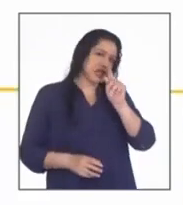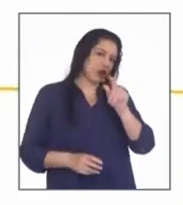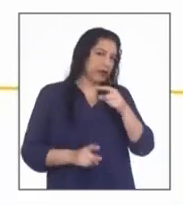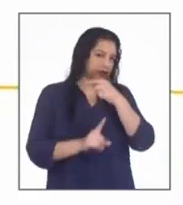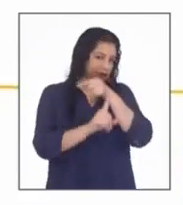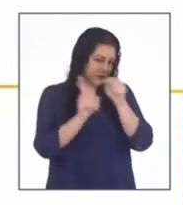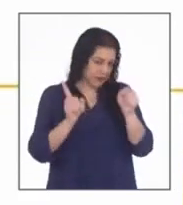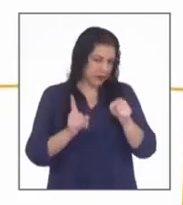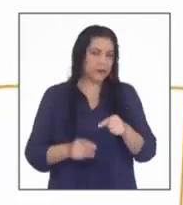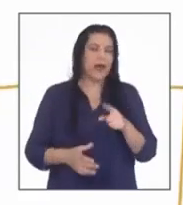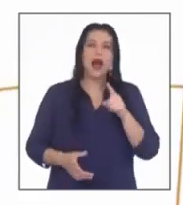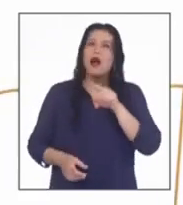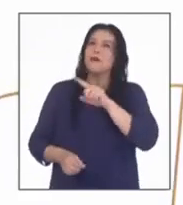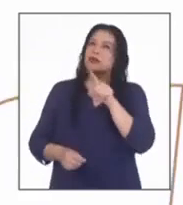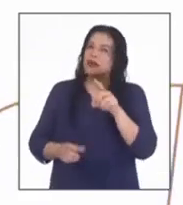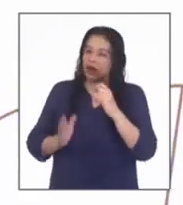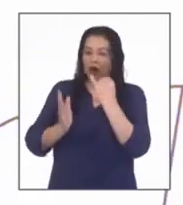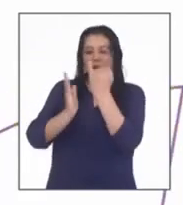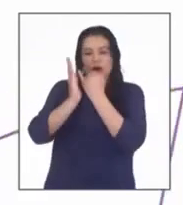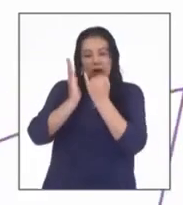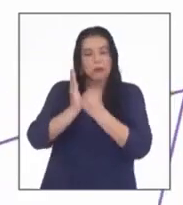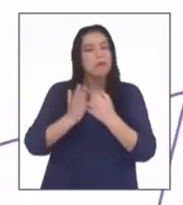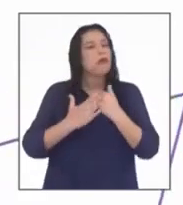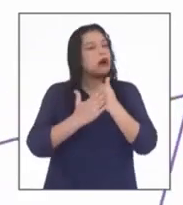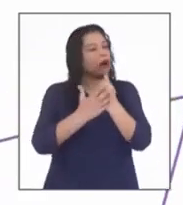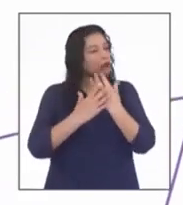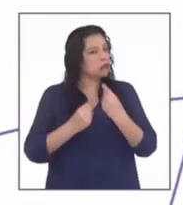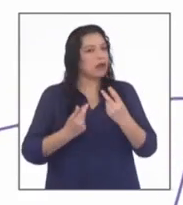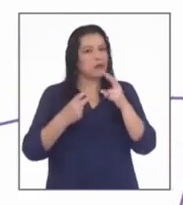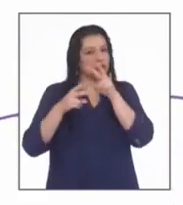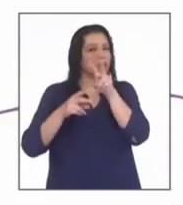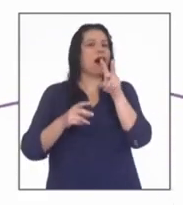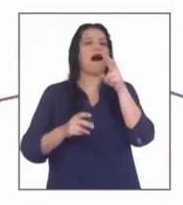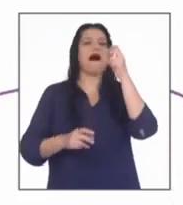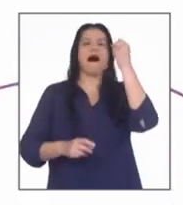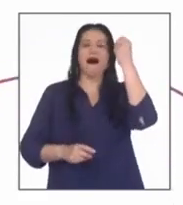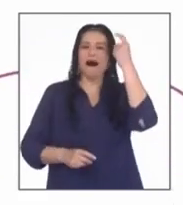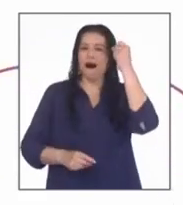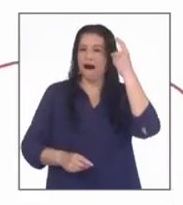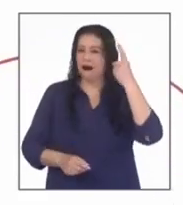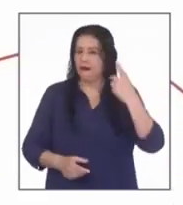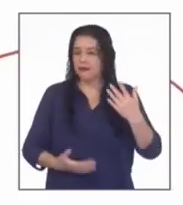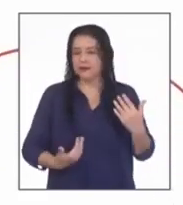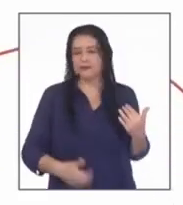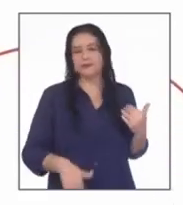dijo, profesora, un gráfico ayuda mucho.